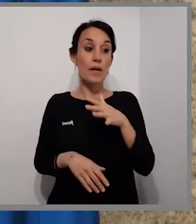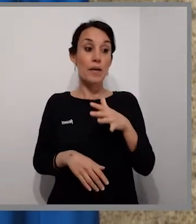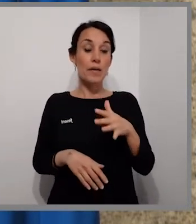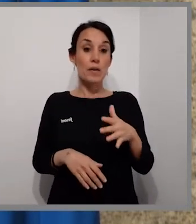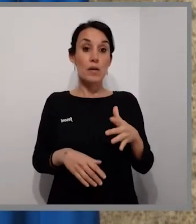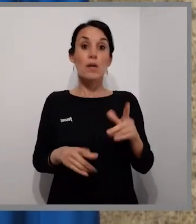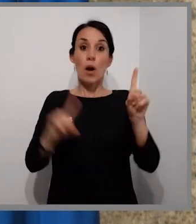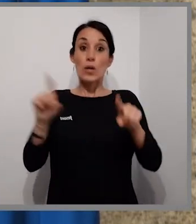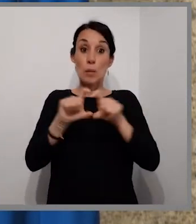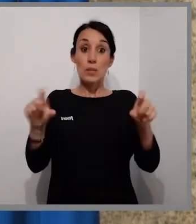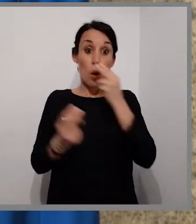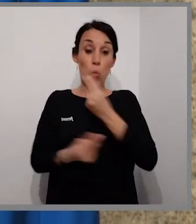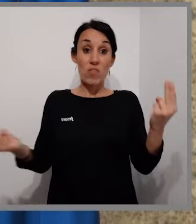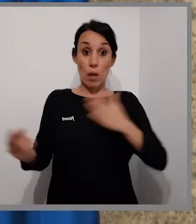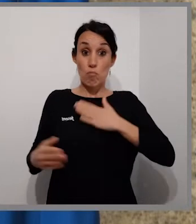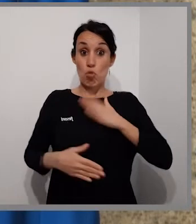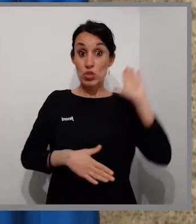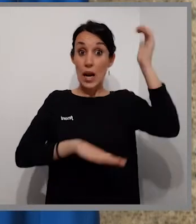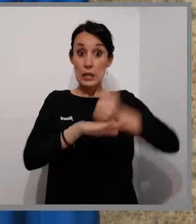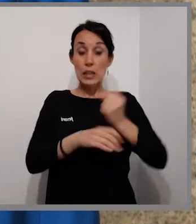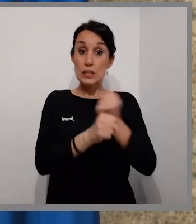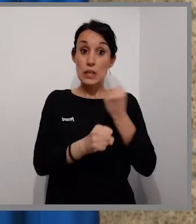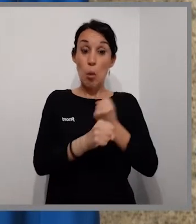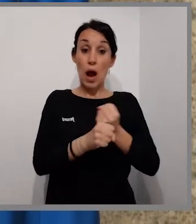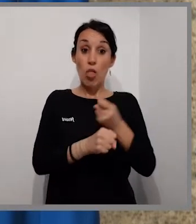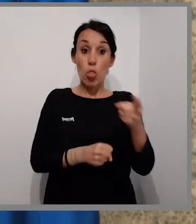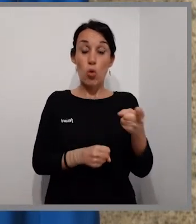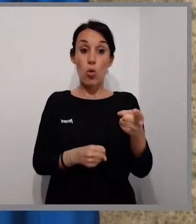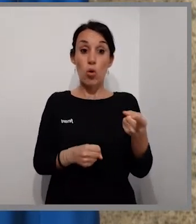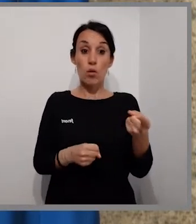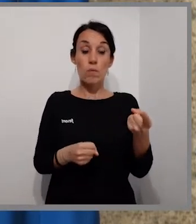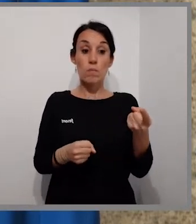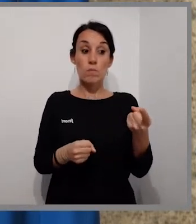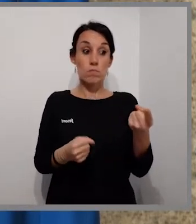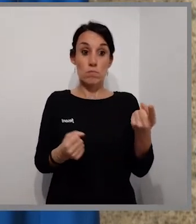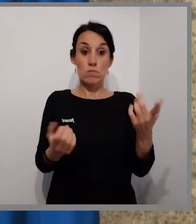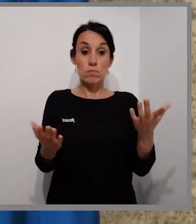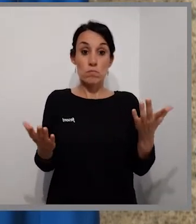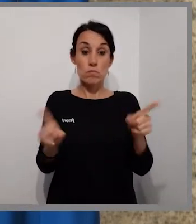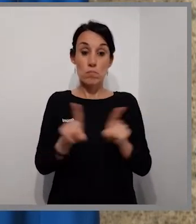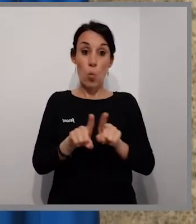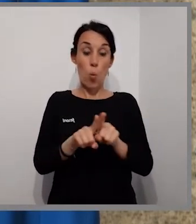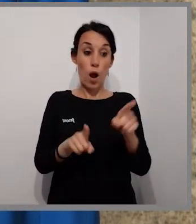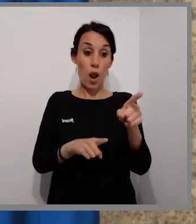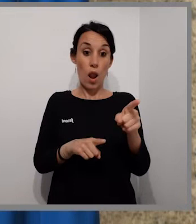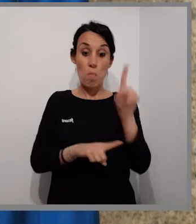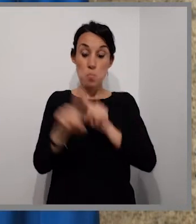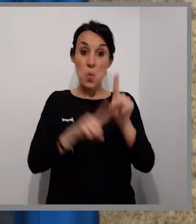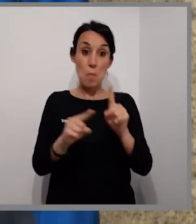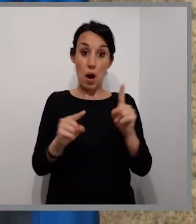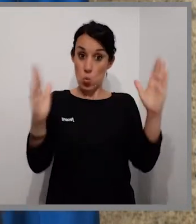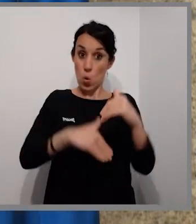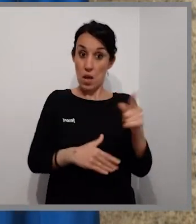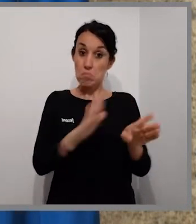momentos hay empresas públicas de la Generalitat que están trabajando y que por tanto no tienen que tener ningún tipo